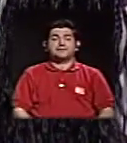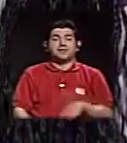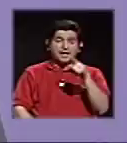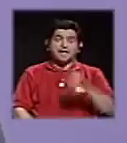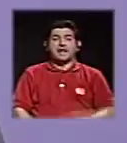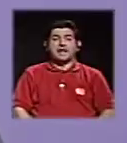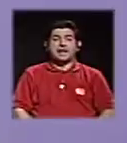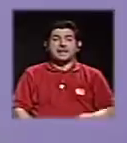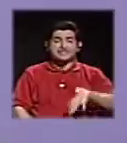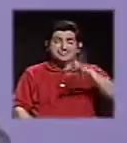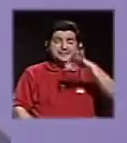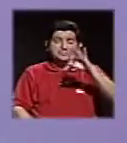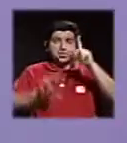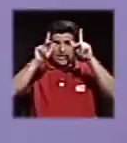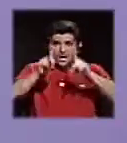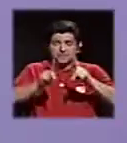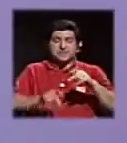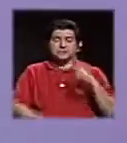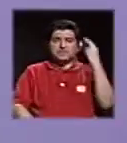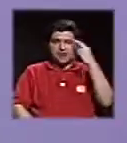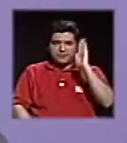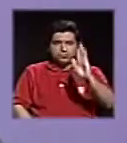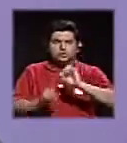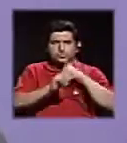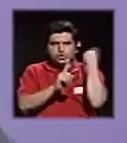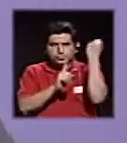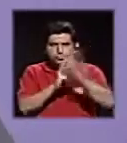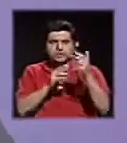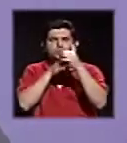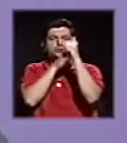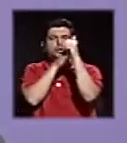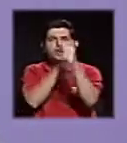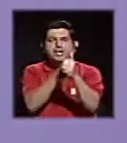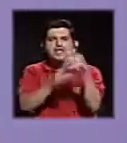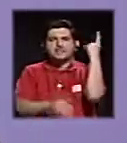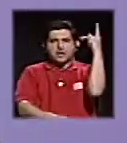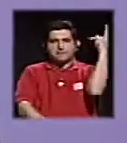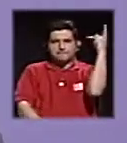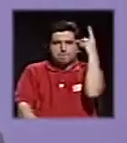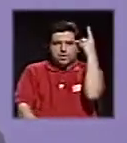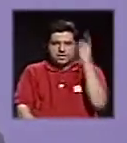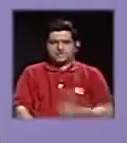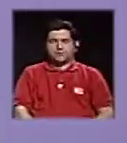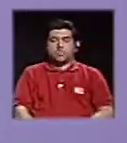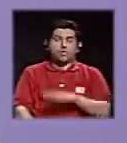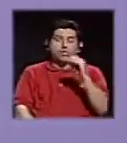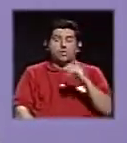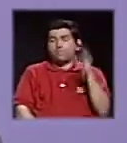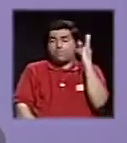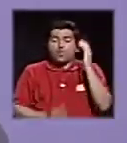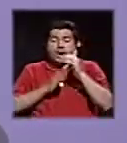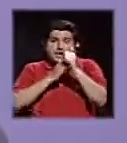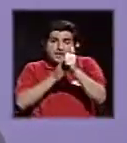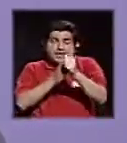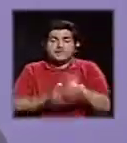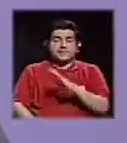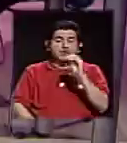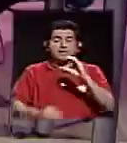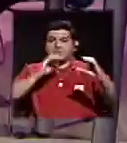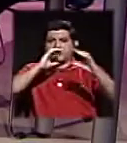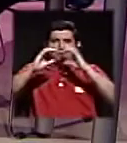elige a una persona por su condición de líder del líder político de lideresa comunitaria política